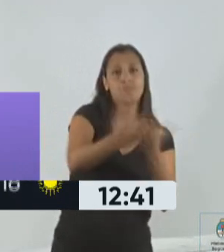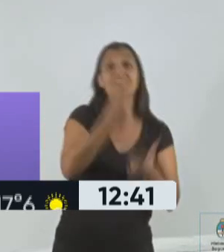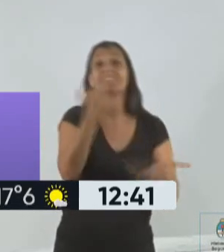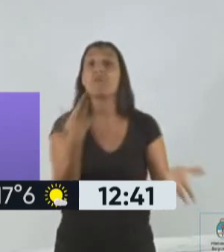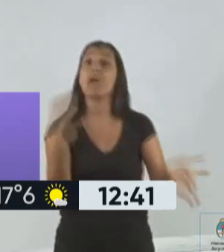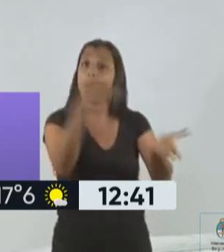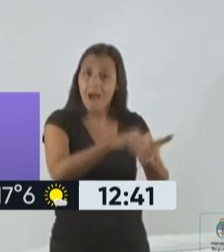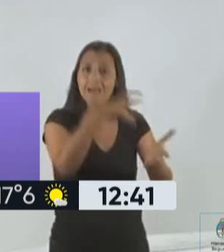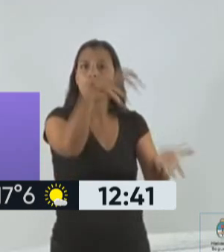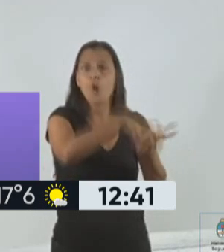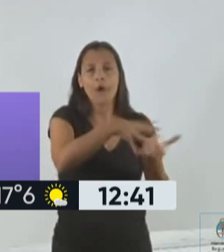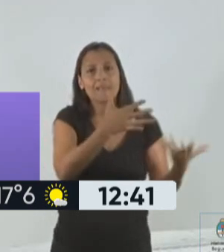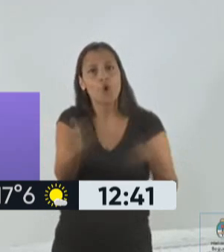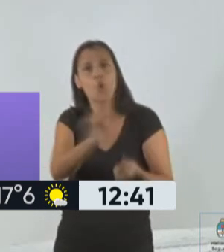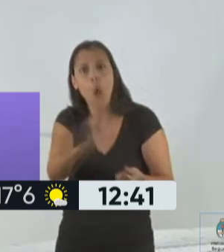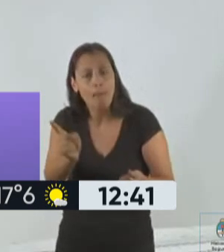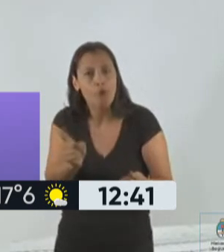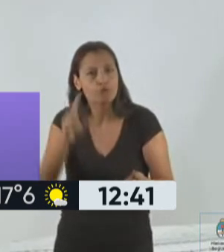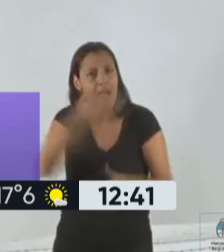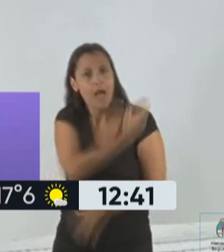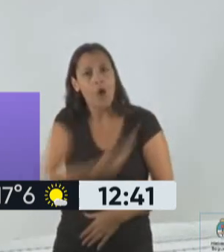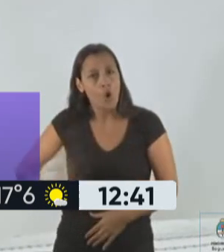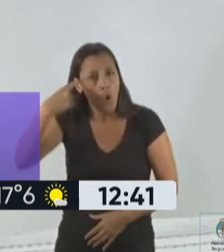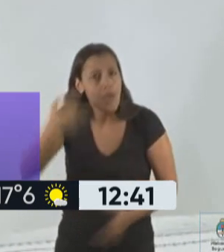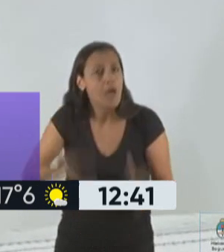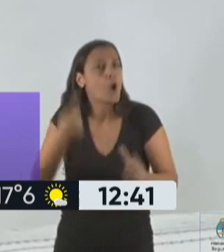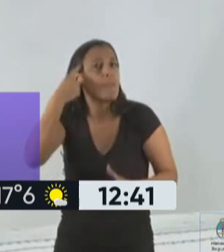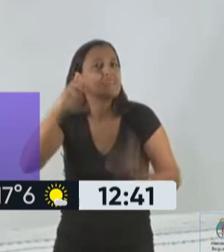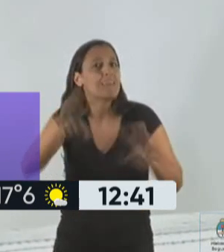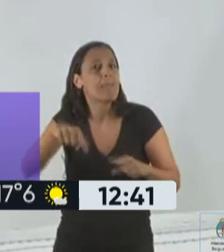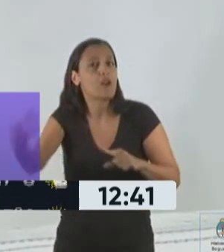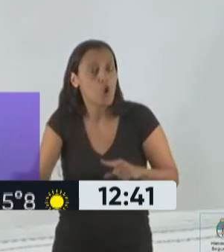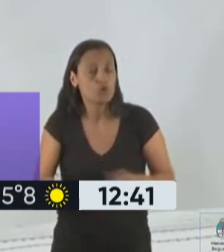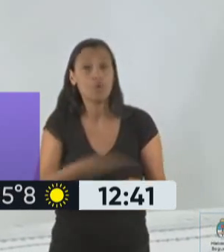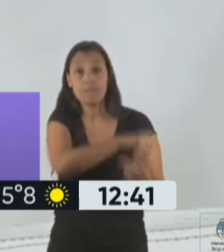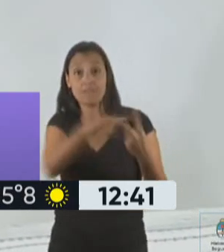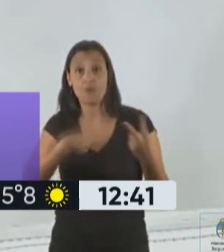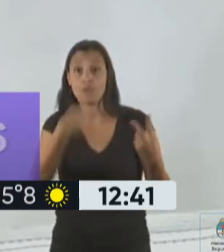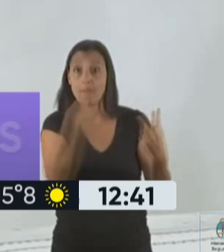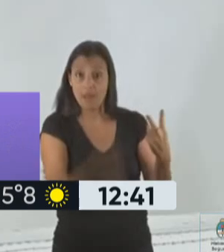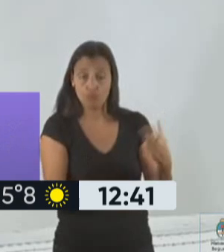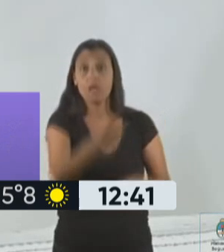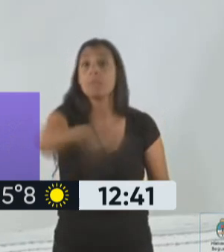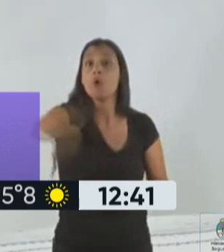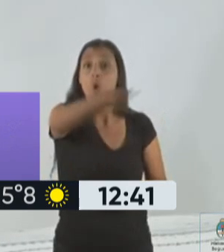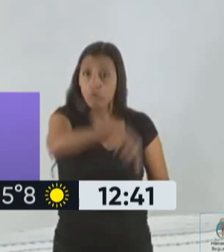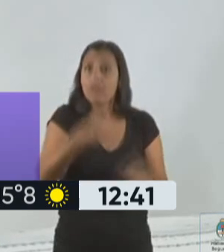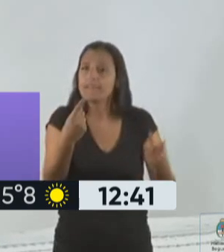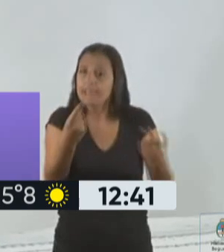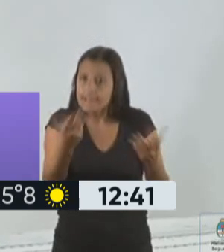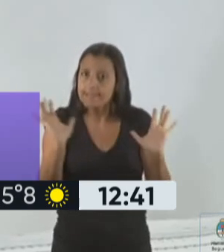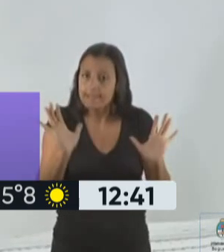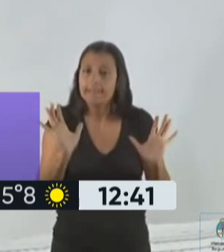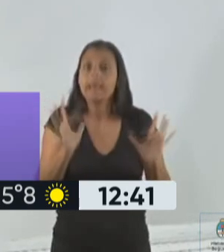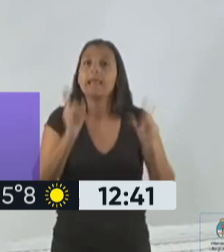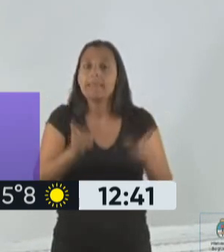no los apoya en estos cambios? Y la segunda pregunta tiene que ver con si ustedes requieren, además de la ciudad